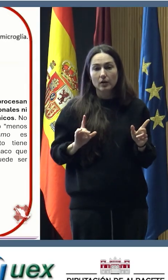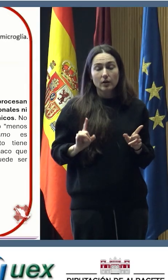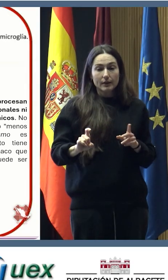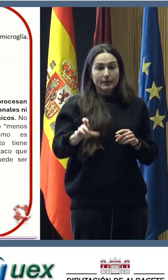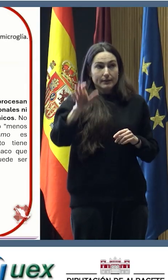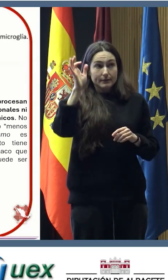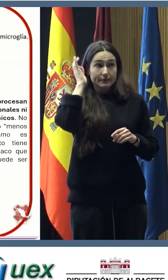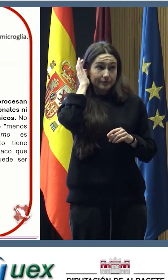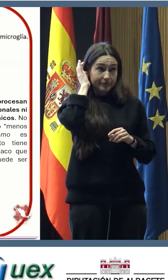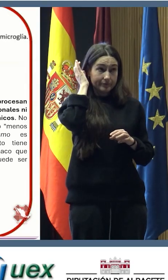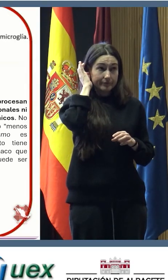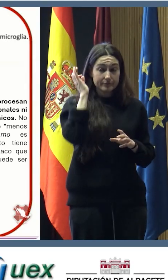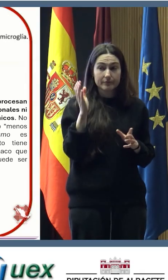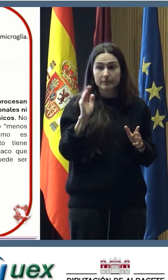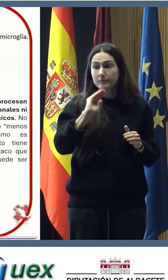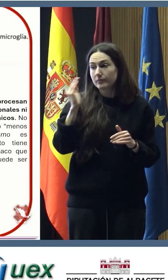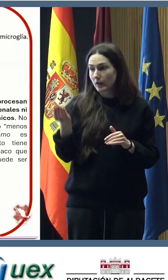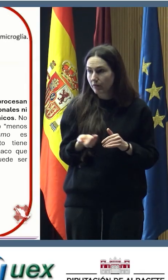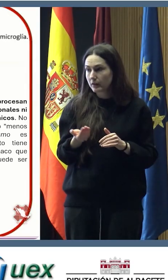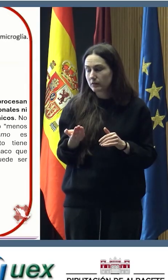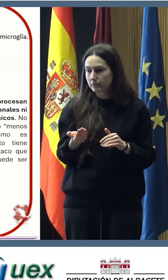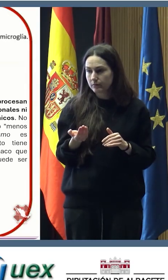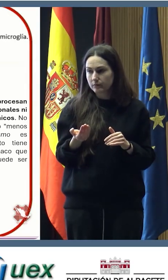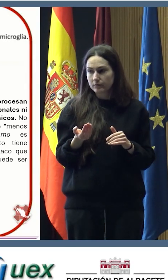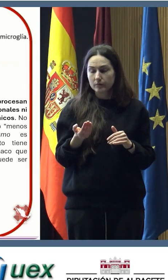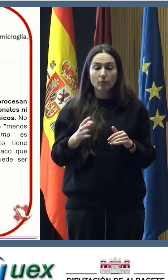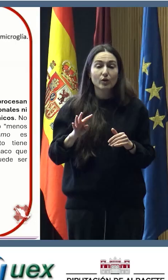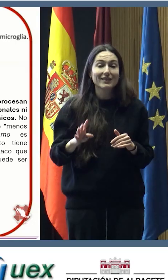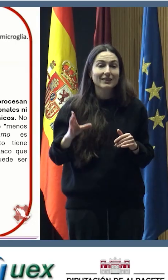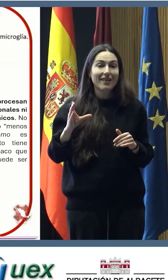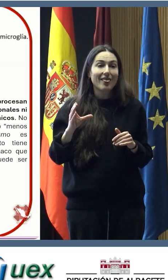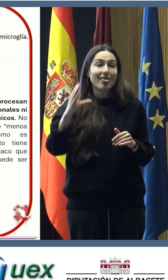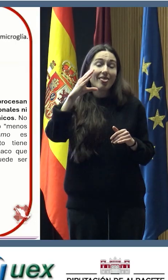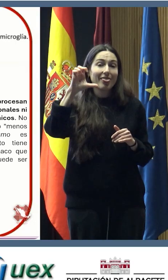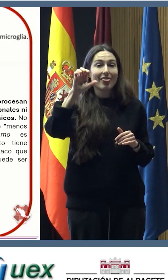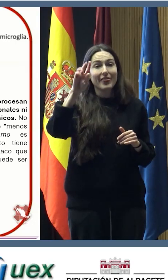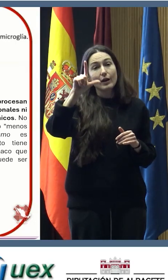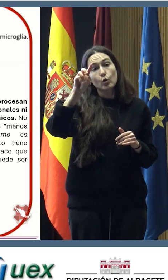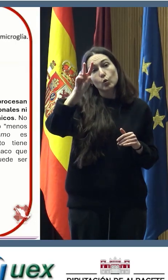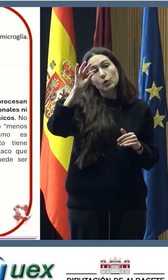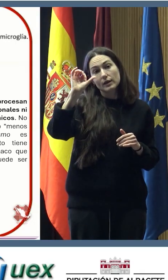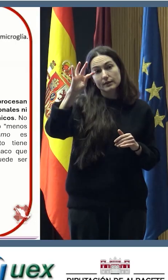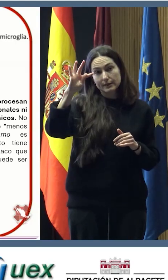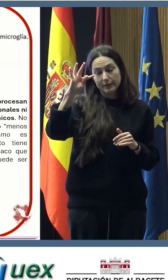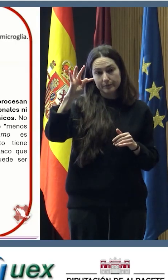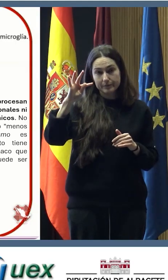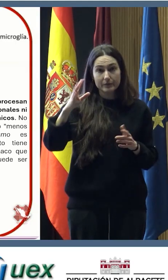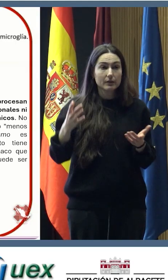hembra sufre, ¿no? Que es a partir de la célula T. Y también al revés, ¿eh? Si una